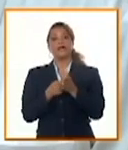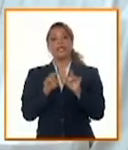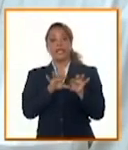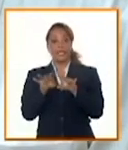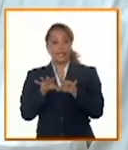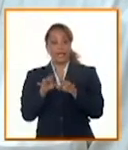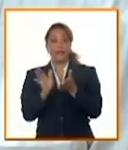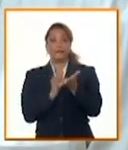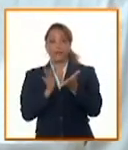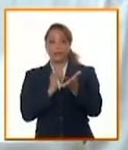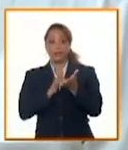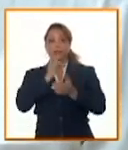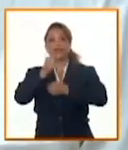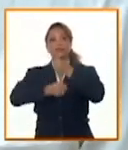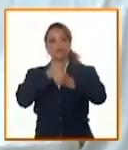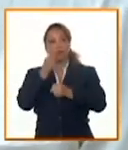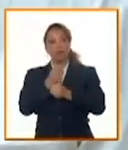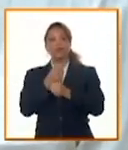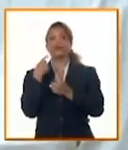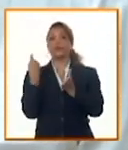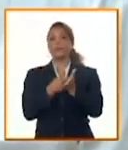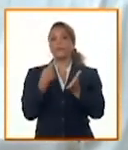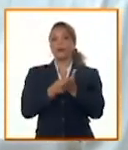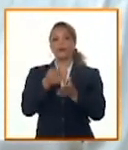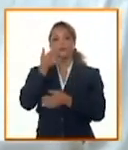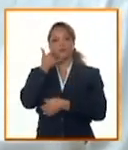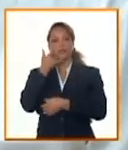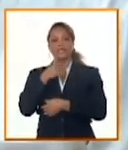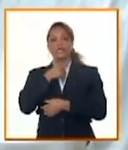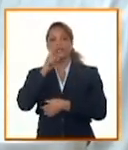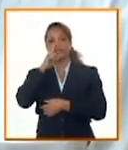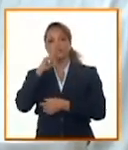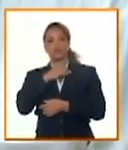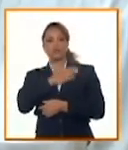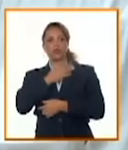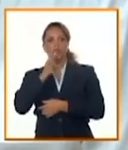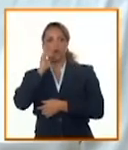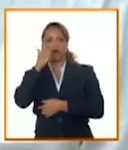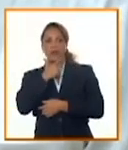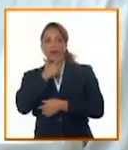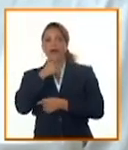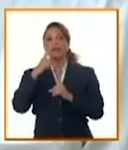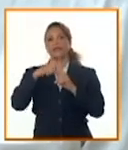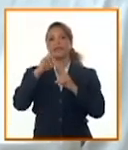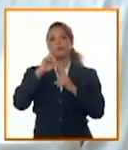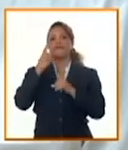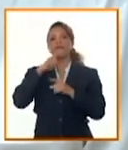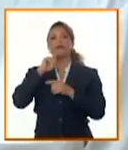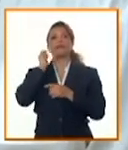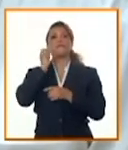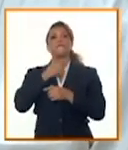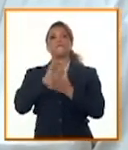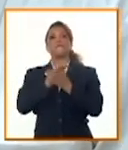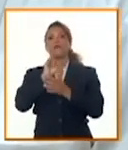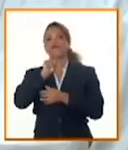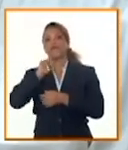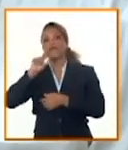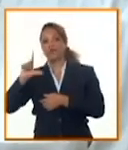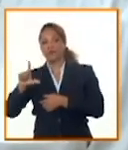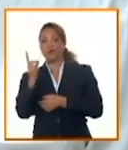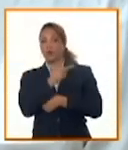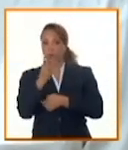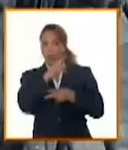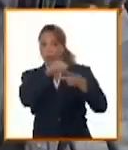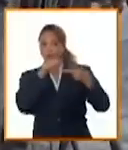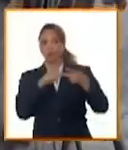usan para las pasarelas de pago transfer móvil en zona que son de lo que permite un grupo de acciones de pagos